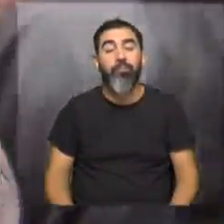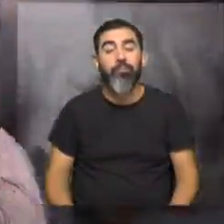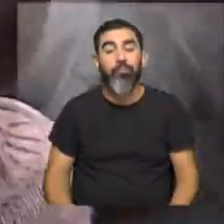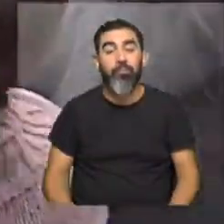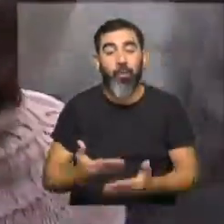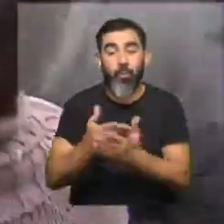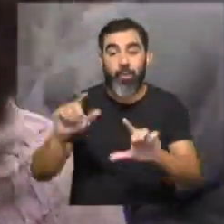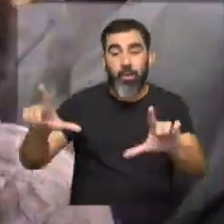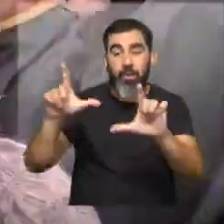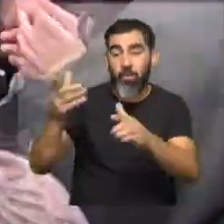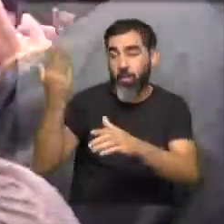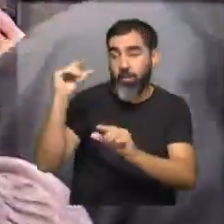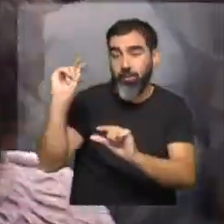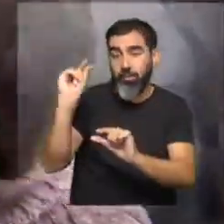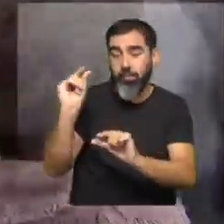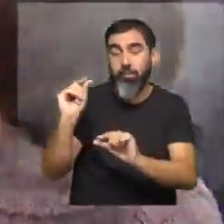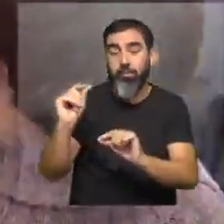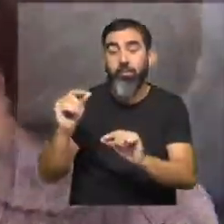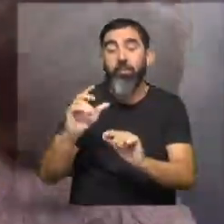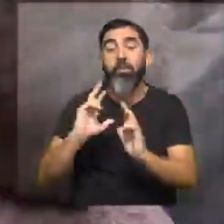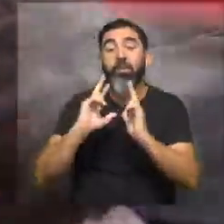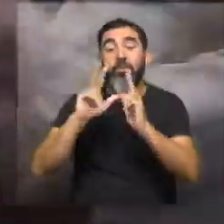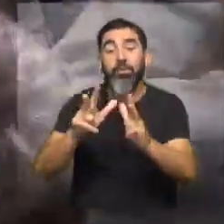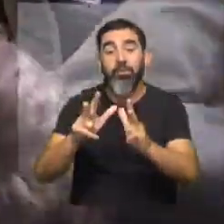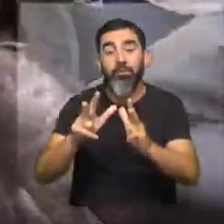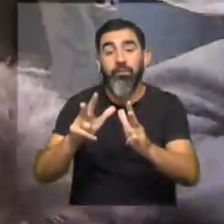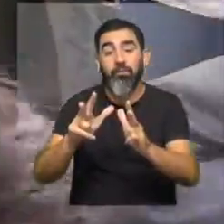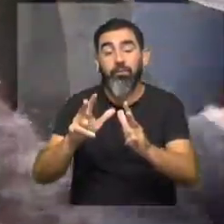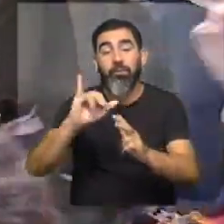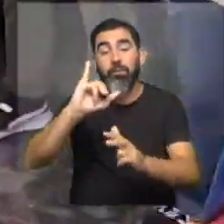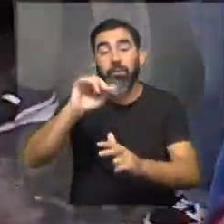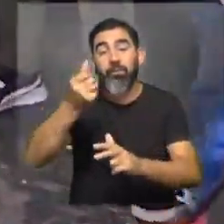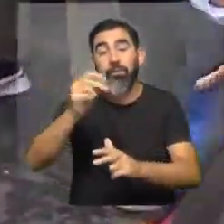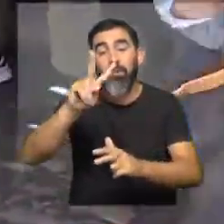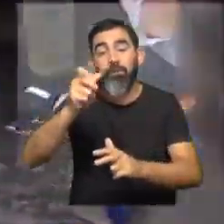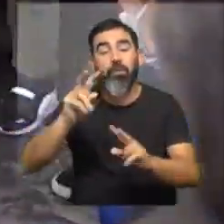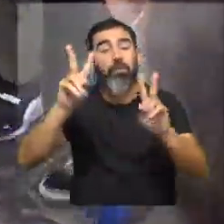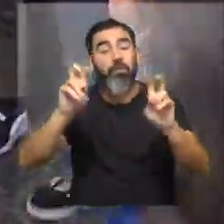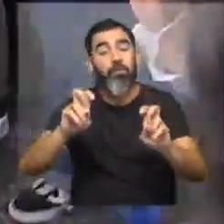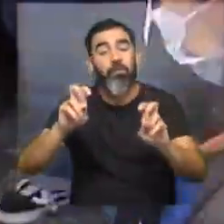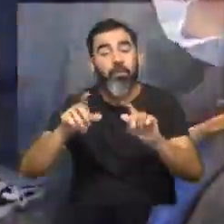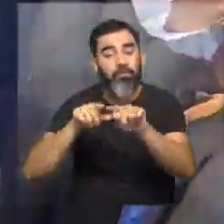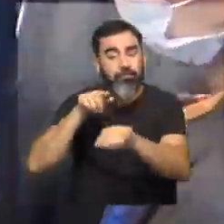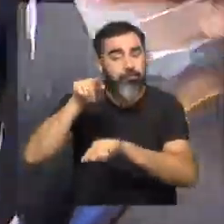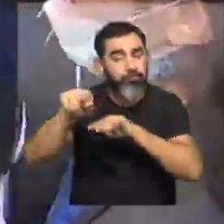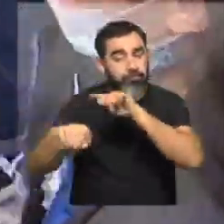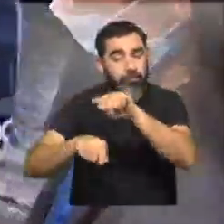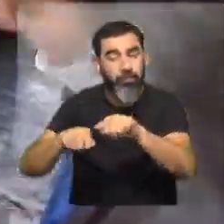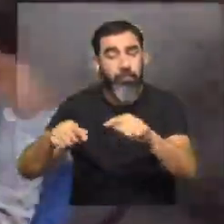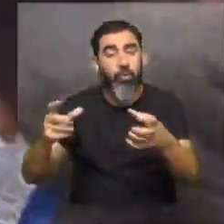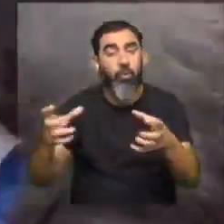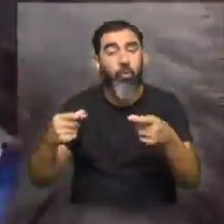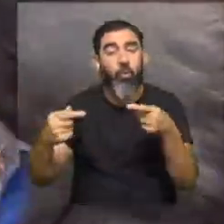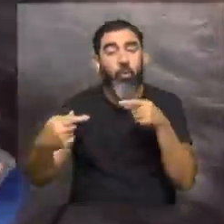algunos momentos aquí, dejaron explícitamente que ven lo del IABA como un hecho más de hostigamiento hacia el